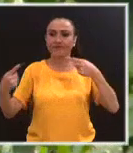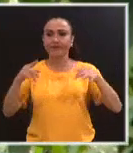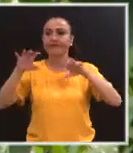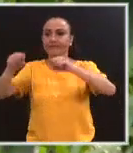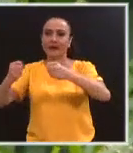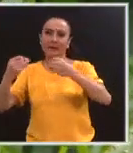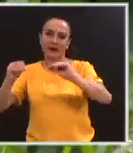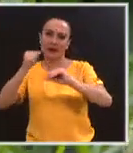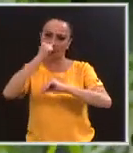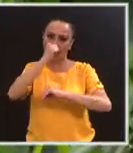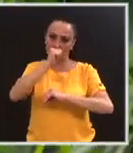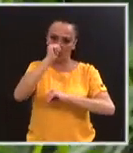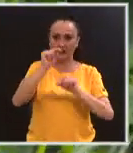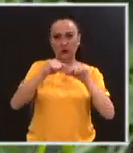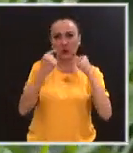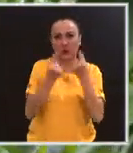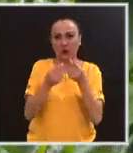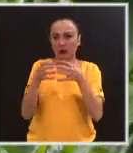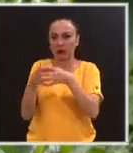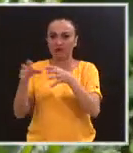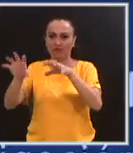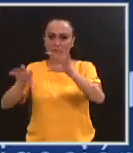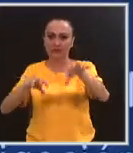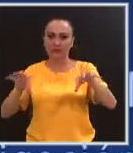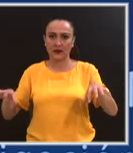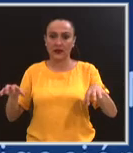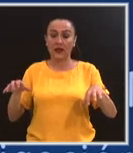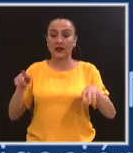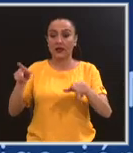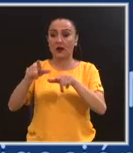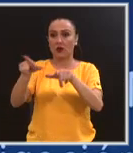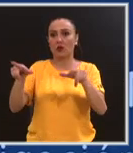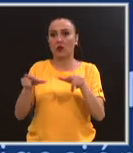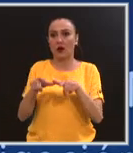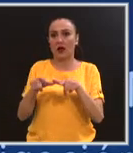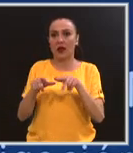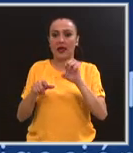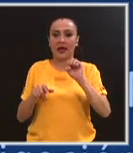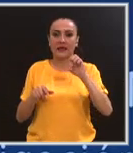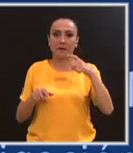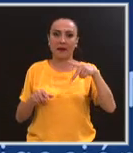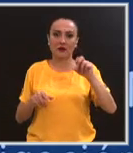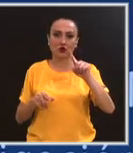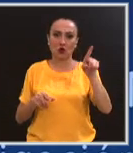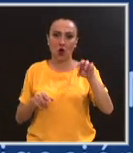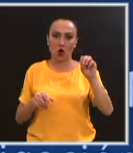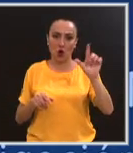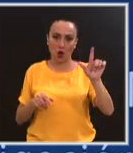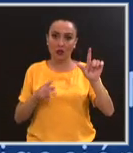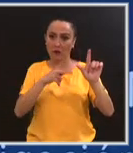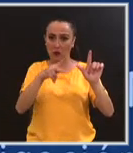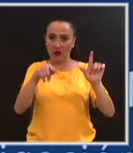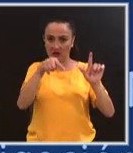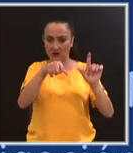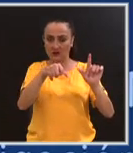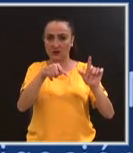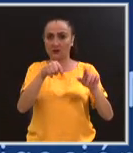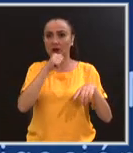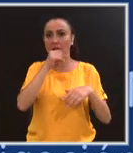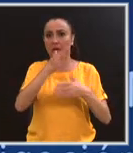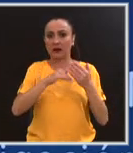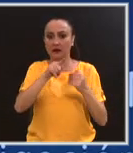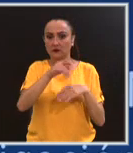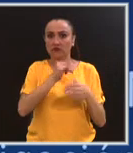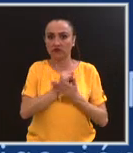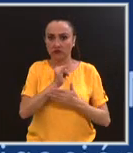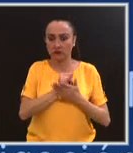territoriales entre grupos este criminales de la zona de espars de puntarenas y bueno parte de esta de esta